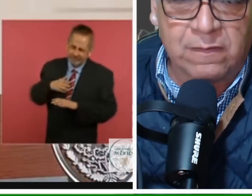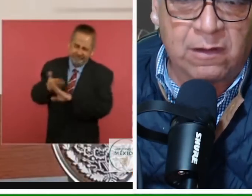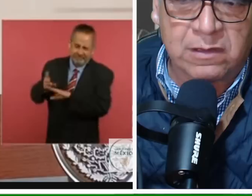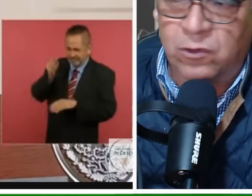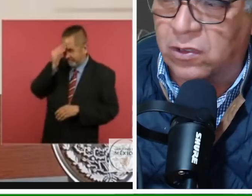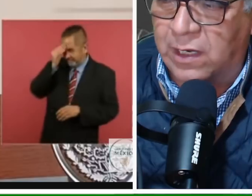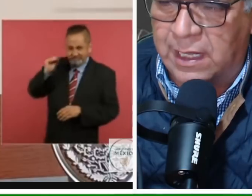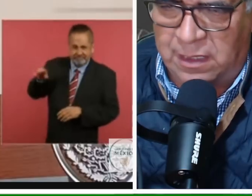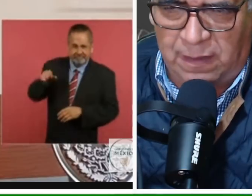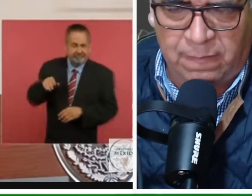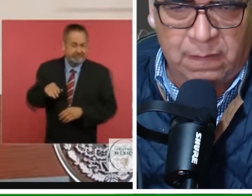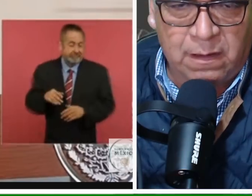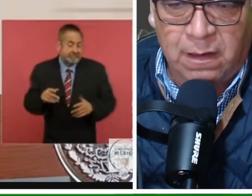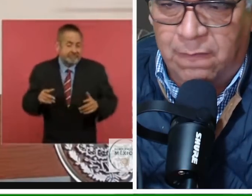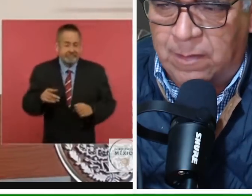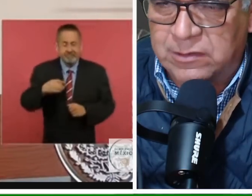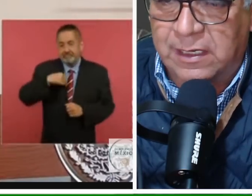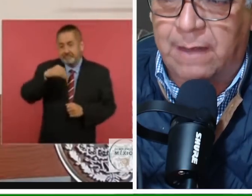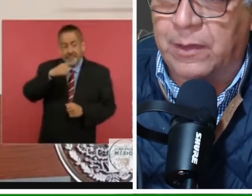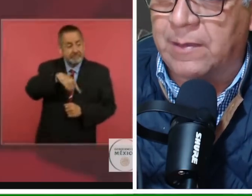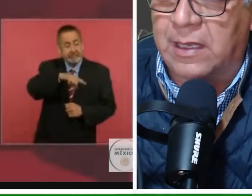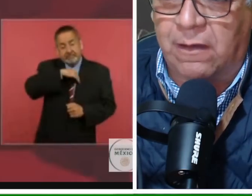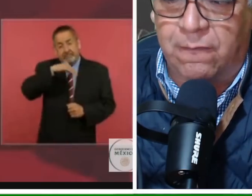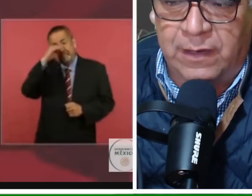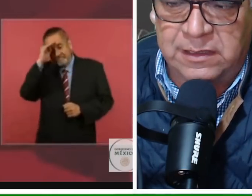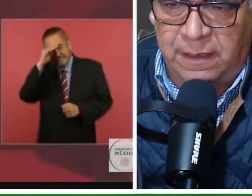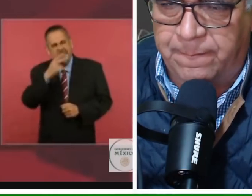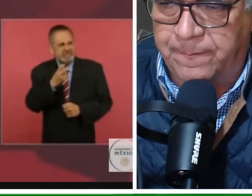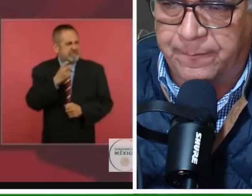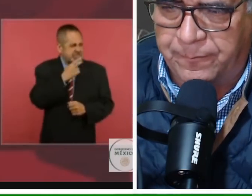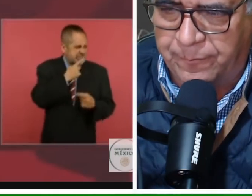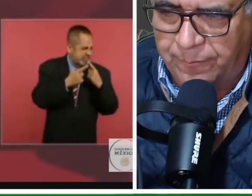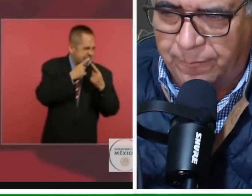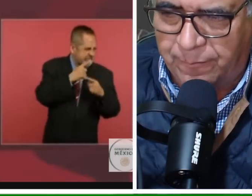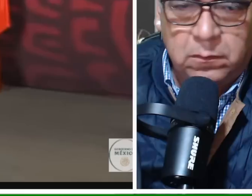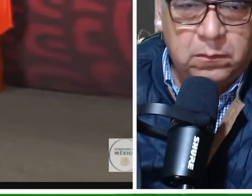este gobierno es muy tolerante. Vamos a ir rápidamente a la conferencia.